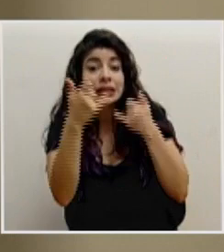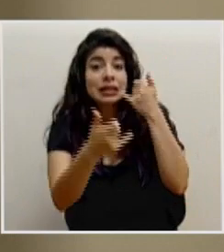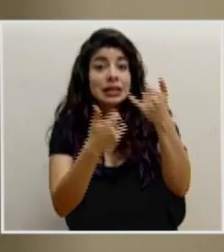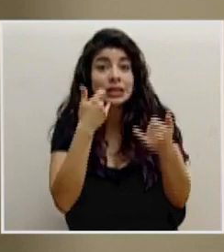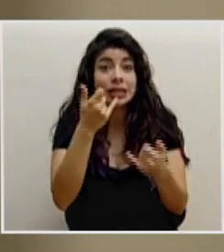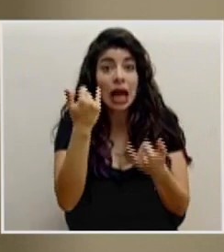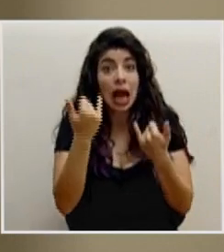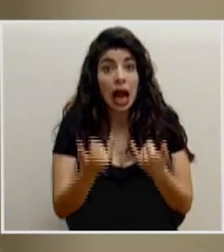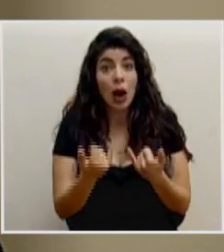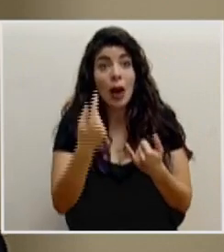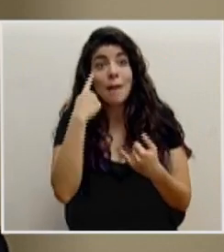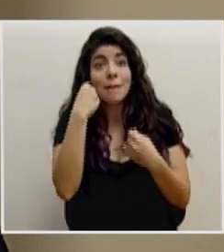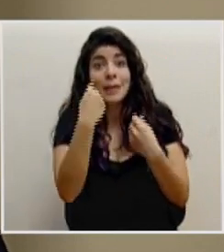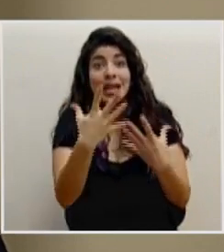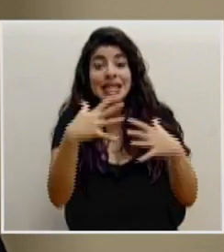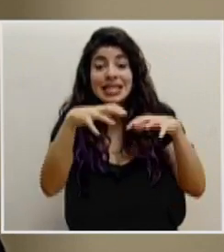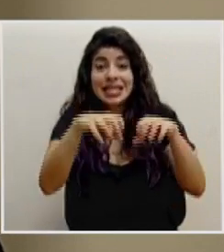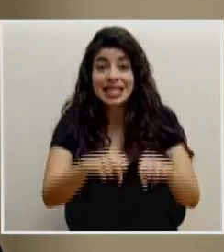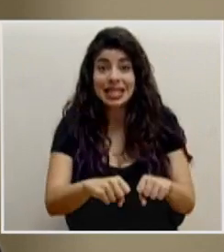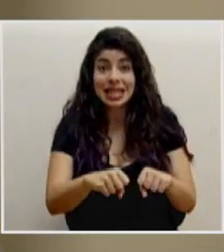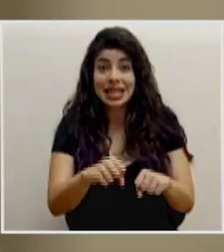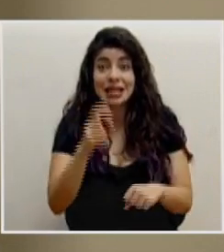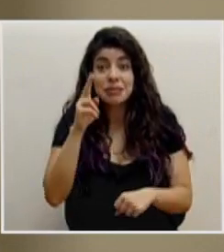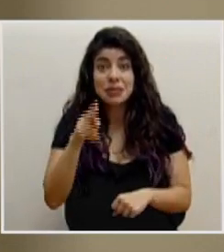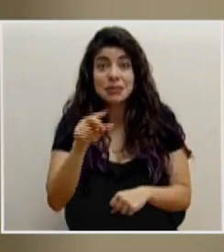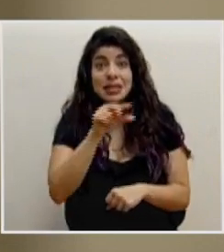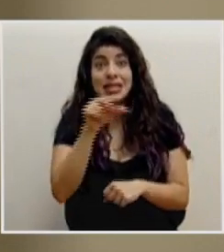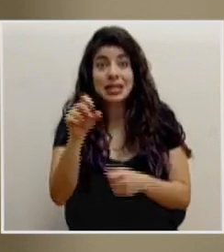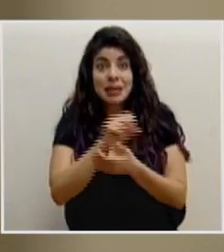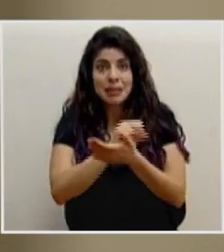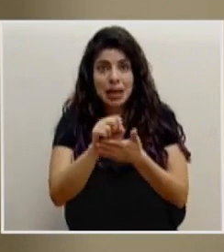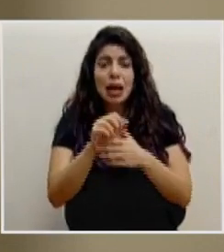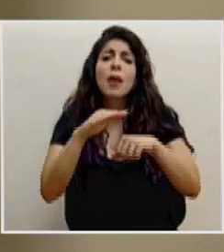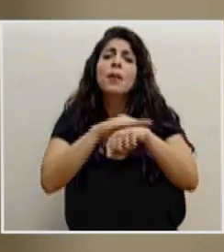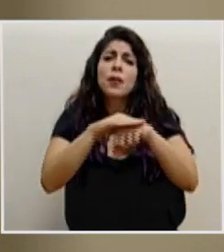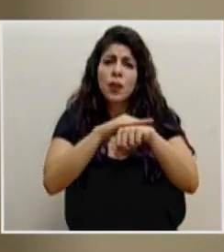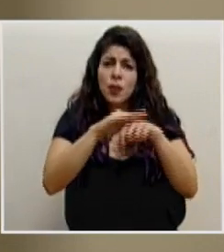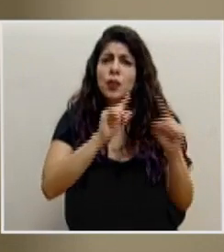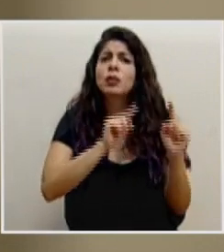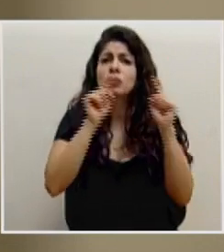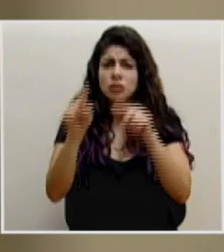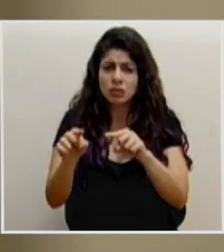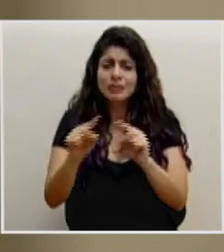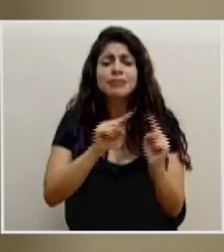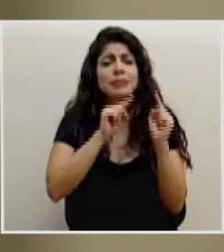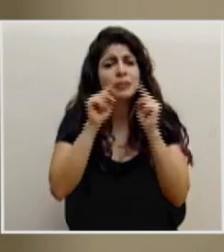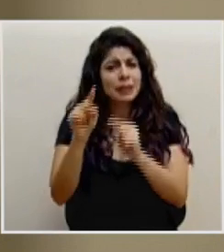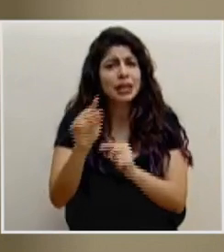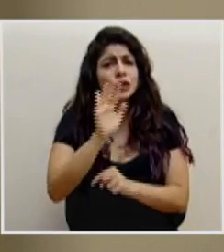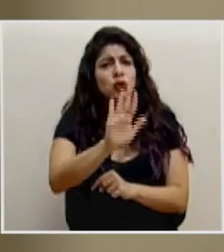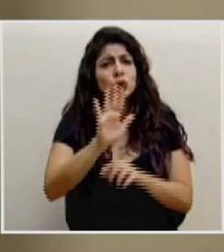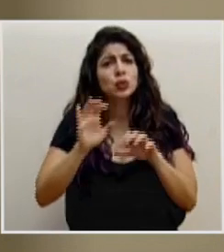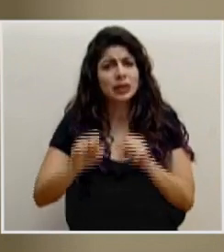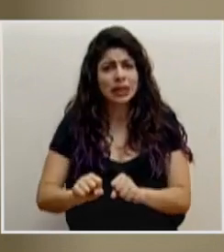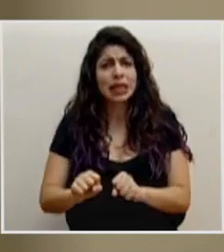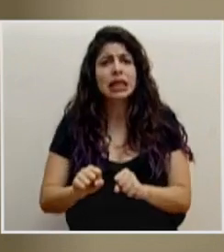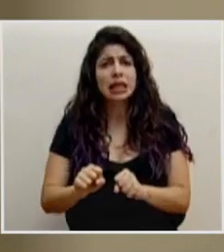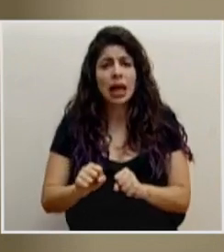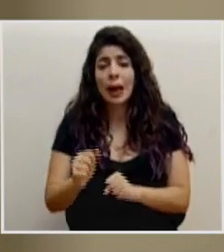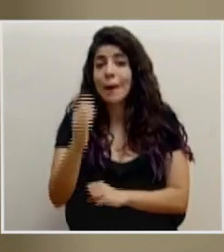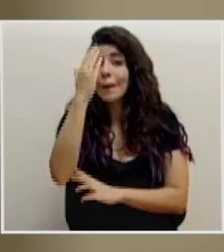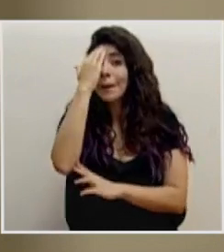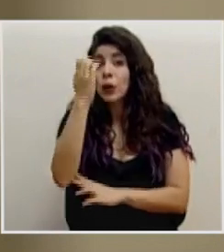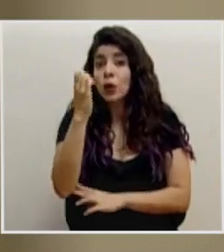momentos para darles cita durante la Semana Santa, acudir a sus citas,